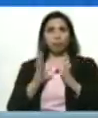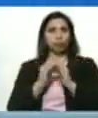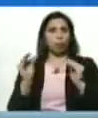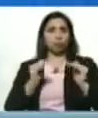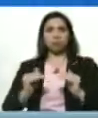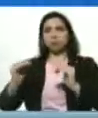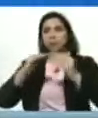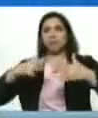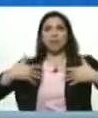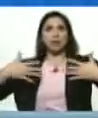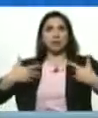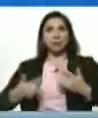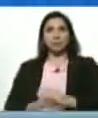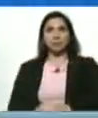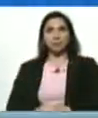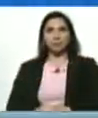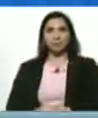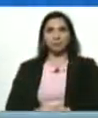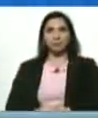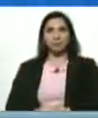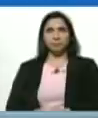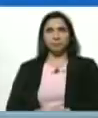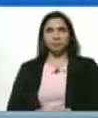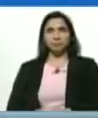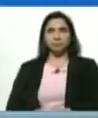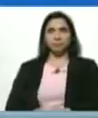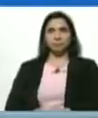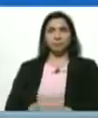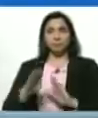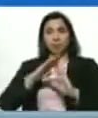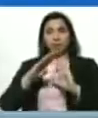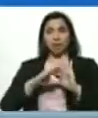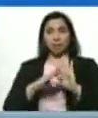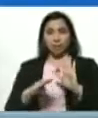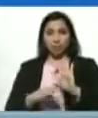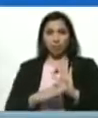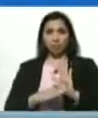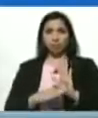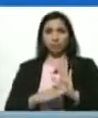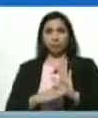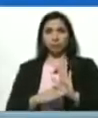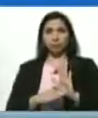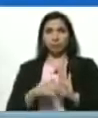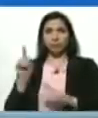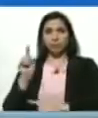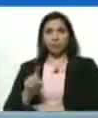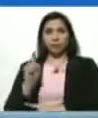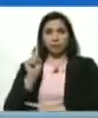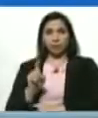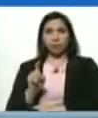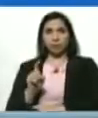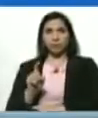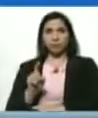felices bueno son medidas excepcionales necesarios